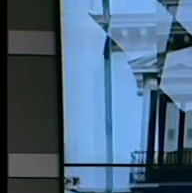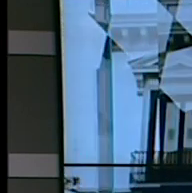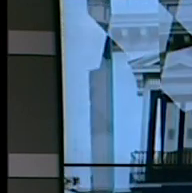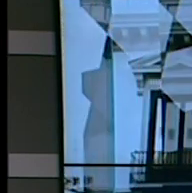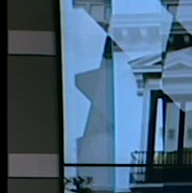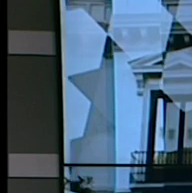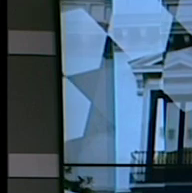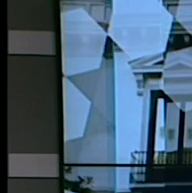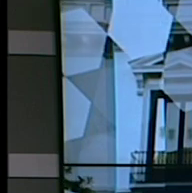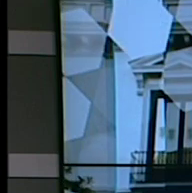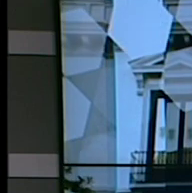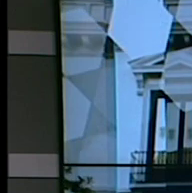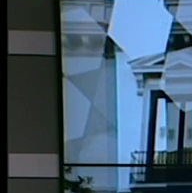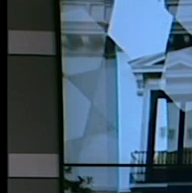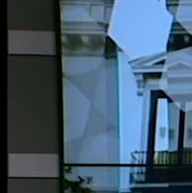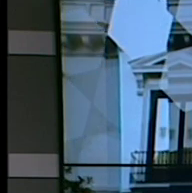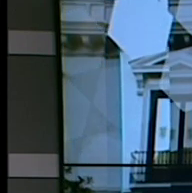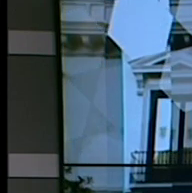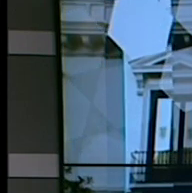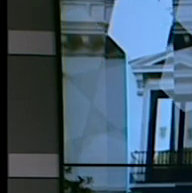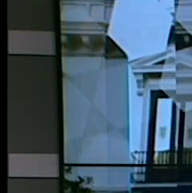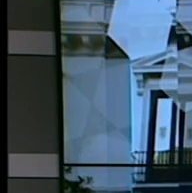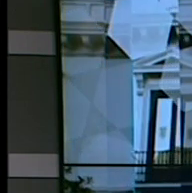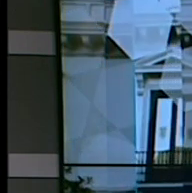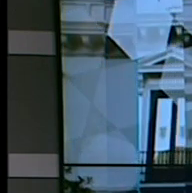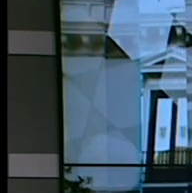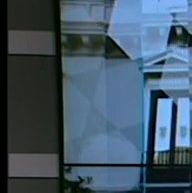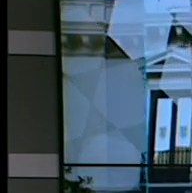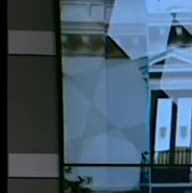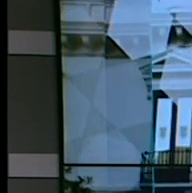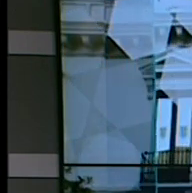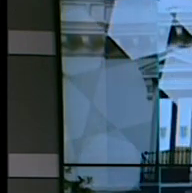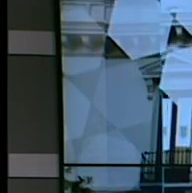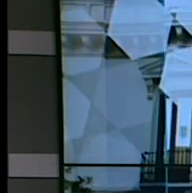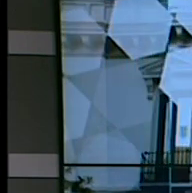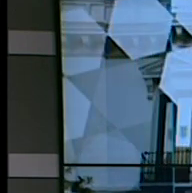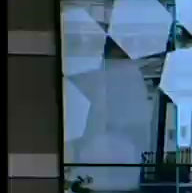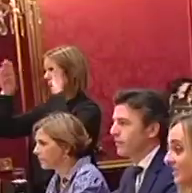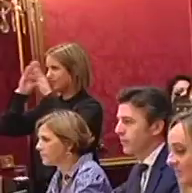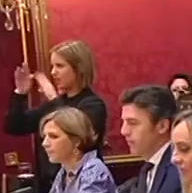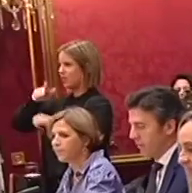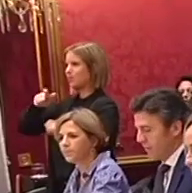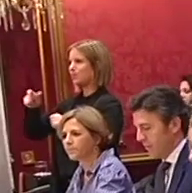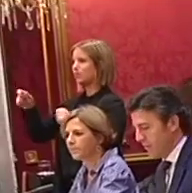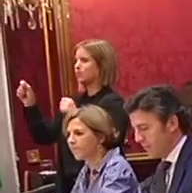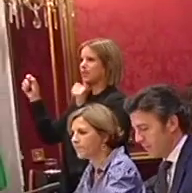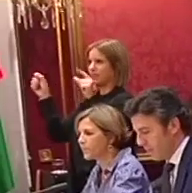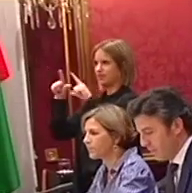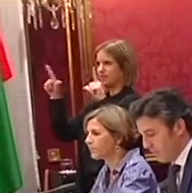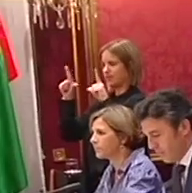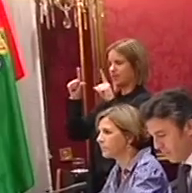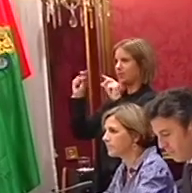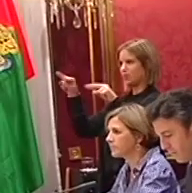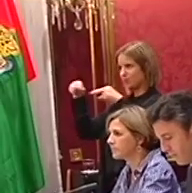que ha salido adelante con el apoyo de los proponentes y Vox y los votos en contra del Partido Socialista. El Partido Popular